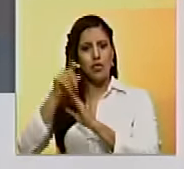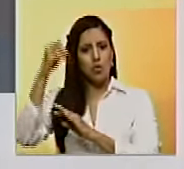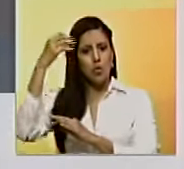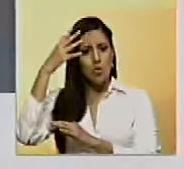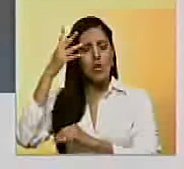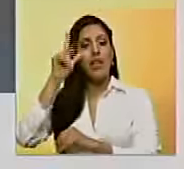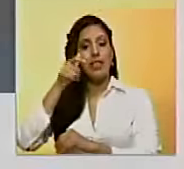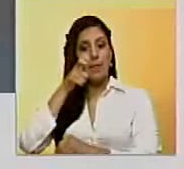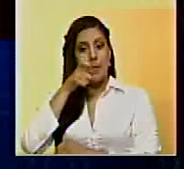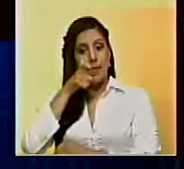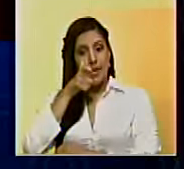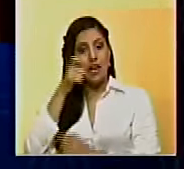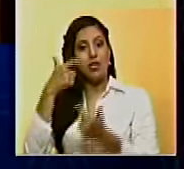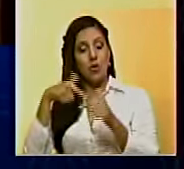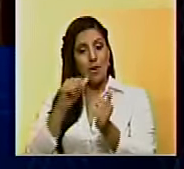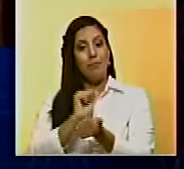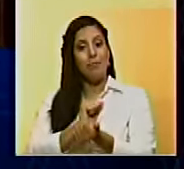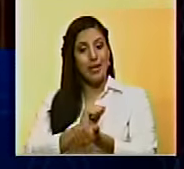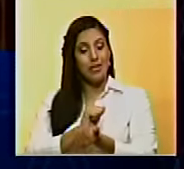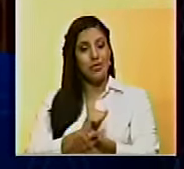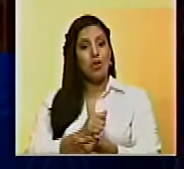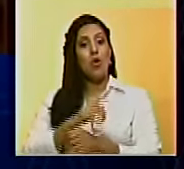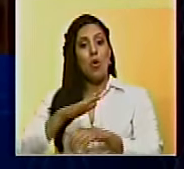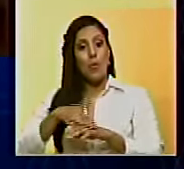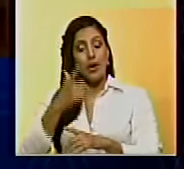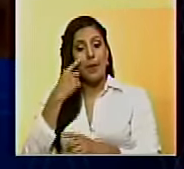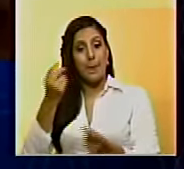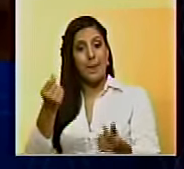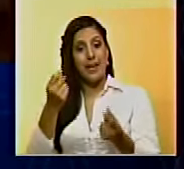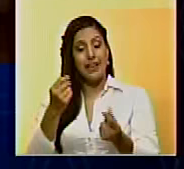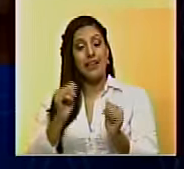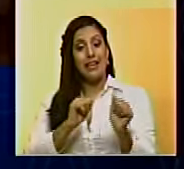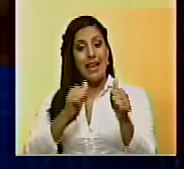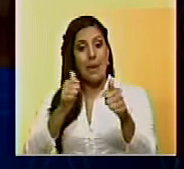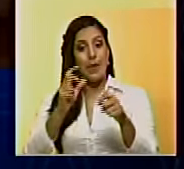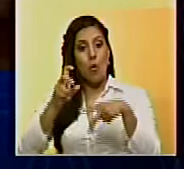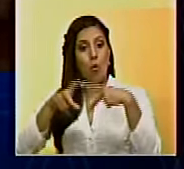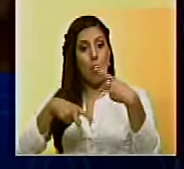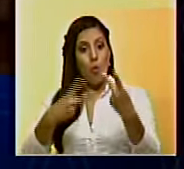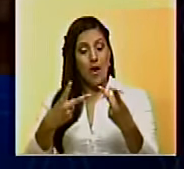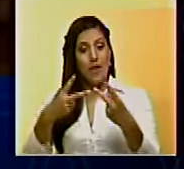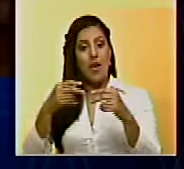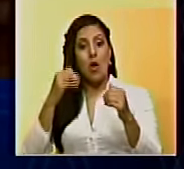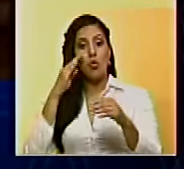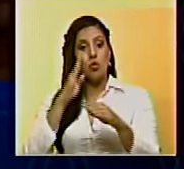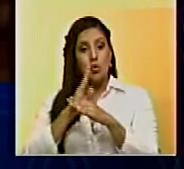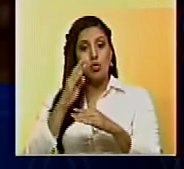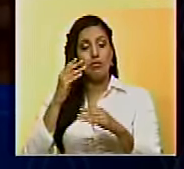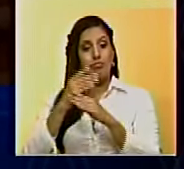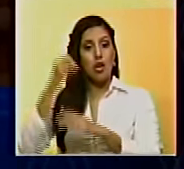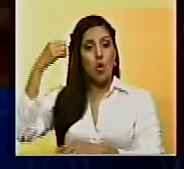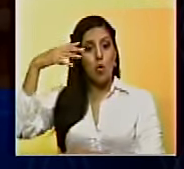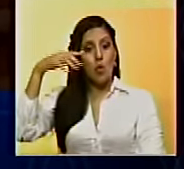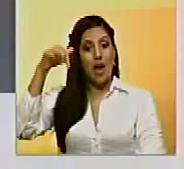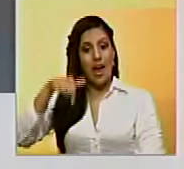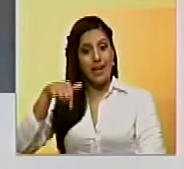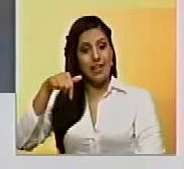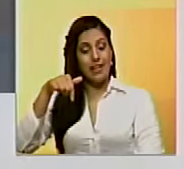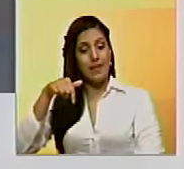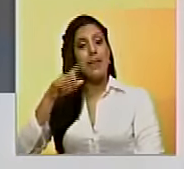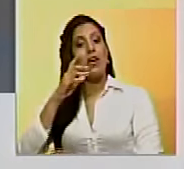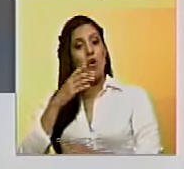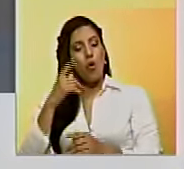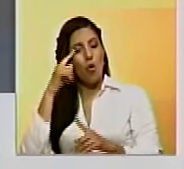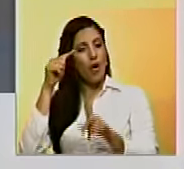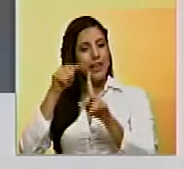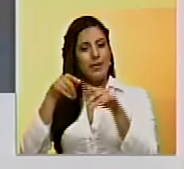así como el vigilante de la subestación al tiempo que alertó sobre el comienzo de nuevas acciones de Sabotaje contra el sistema eléctrico nacional